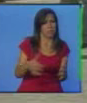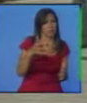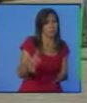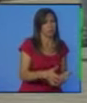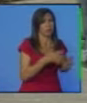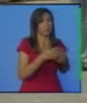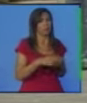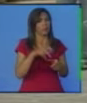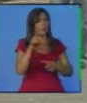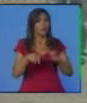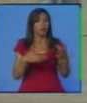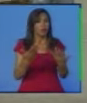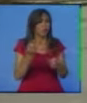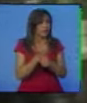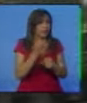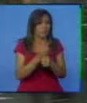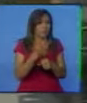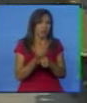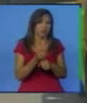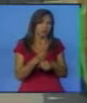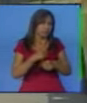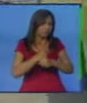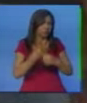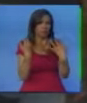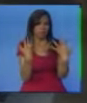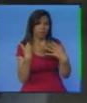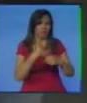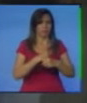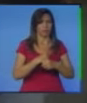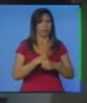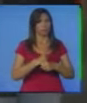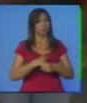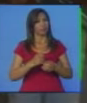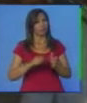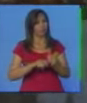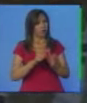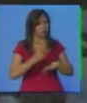en una empresa maquiladora. El operativo fue ejecutado por la Fiscalía